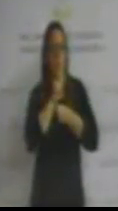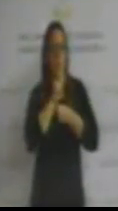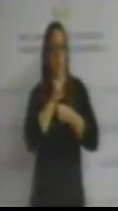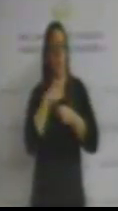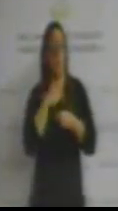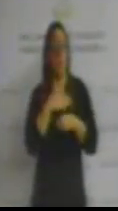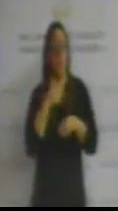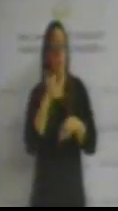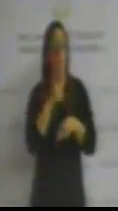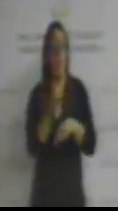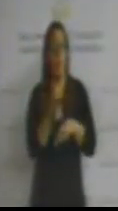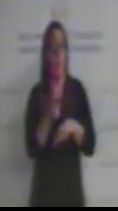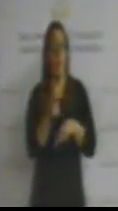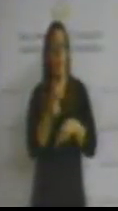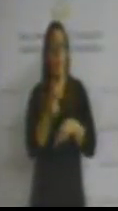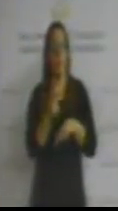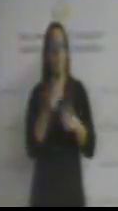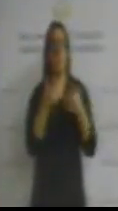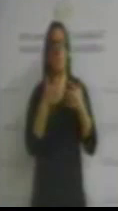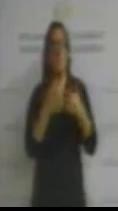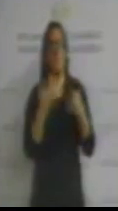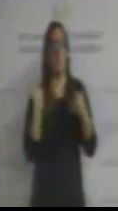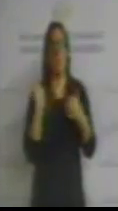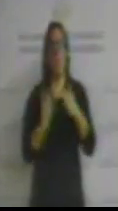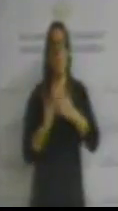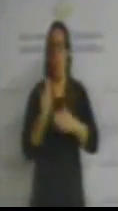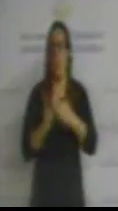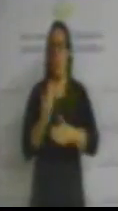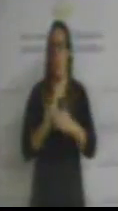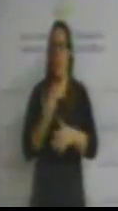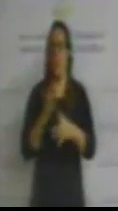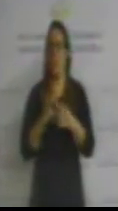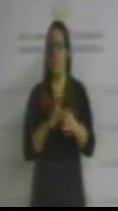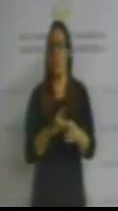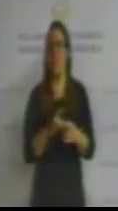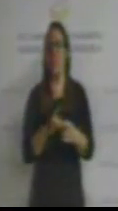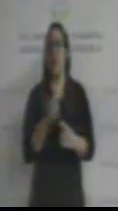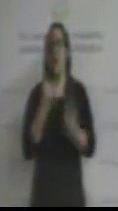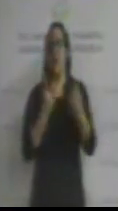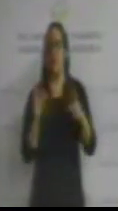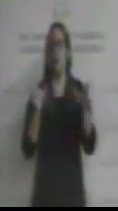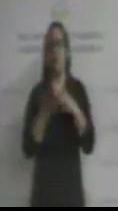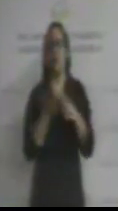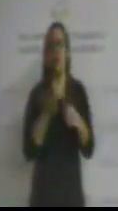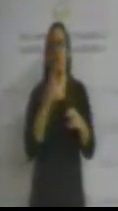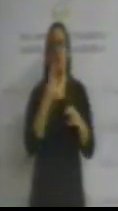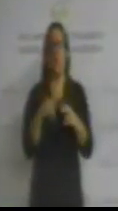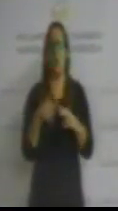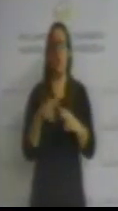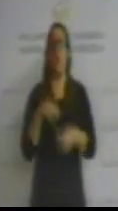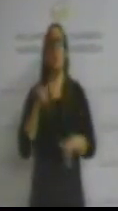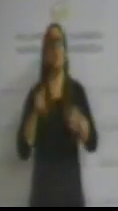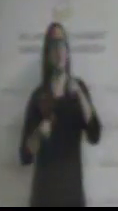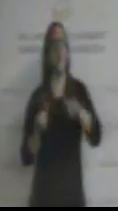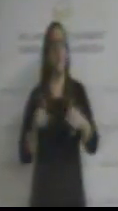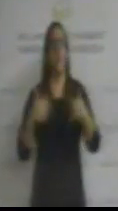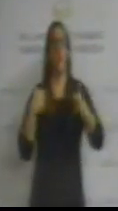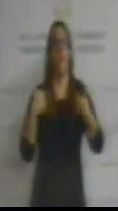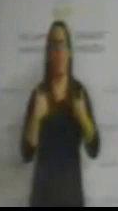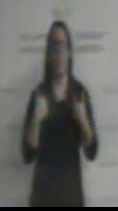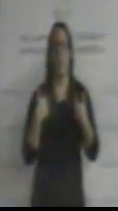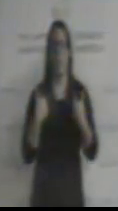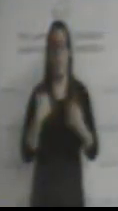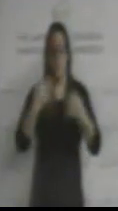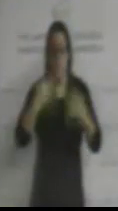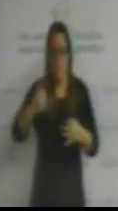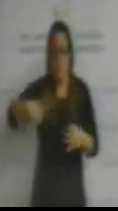decirle que ante las afirmaciones de estos últimos días en relación a que había partidos políticos que estaban manipulando a las propias